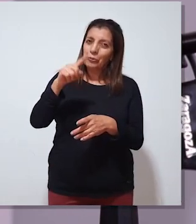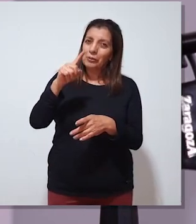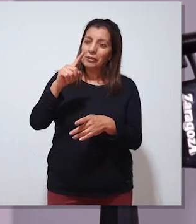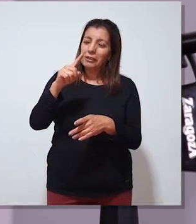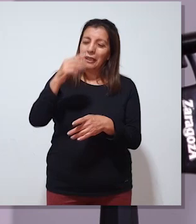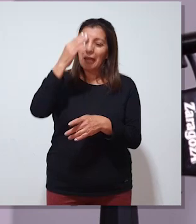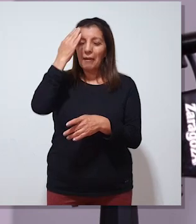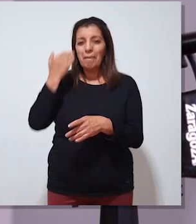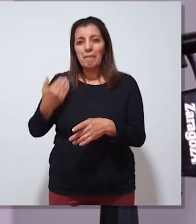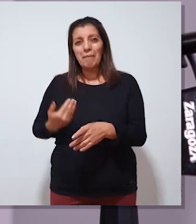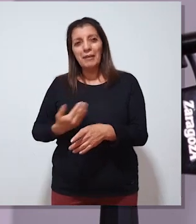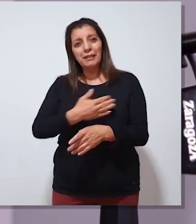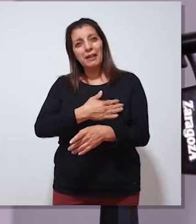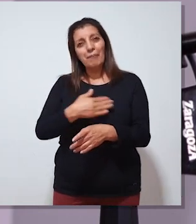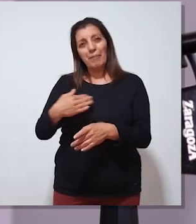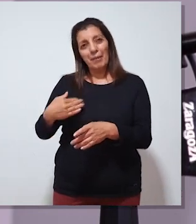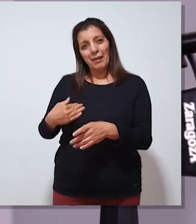vos, María.